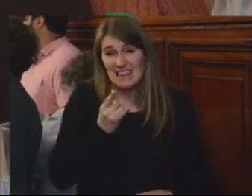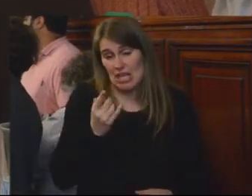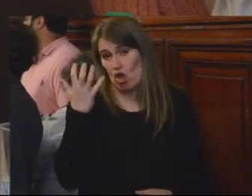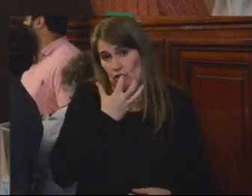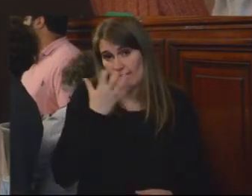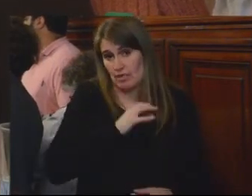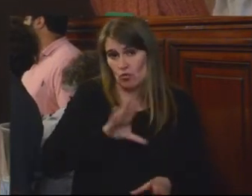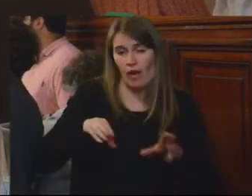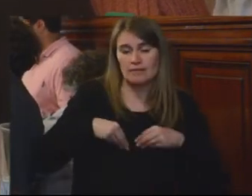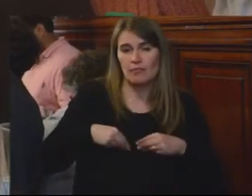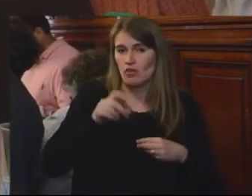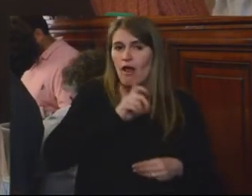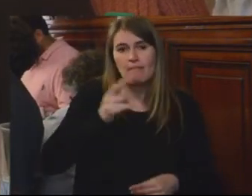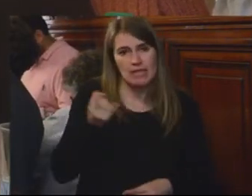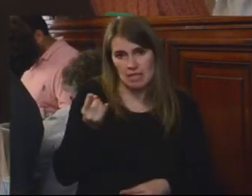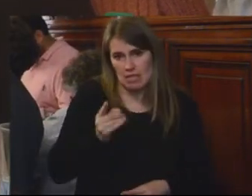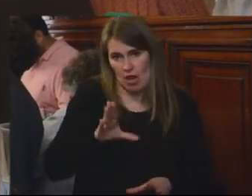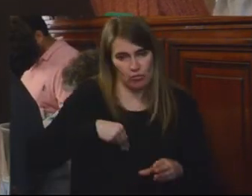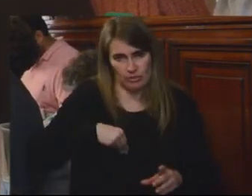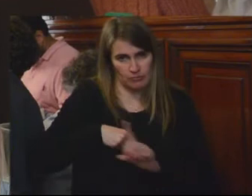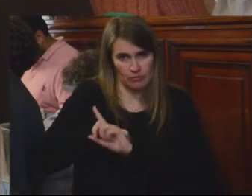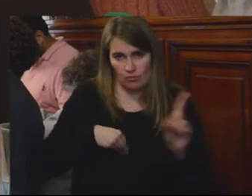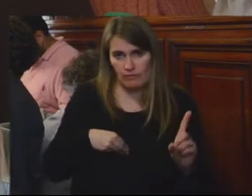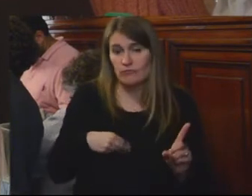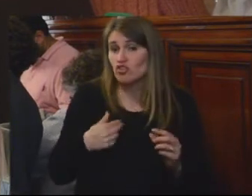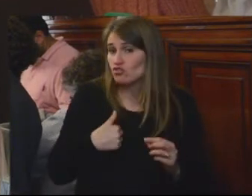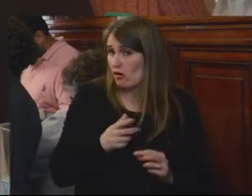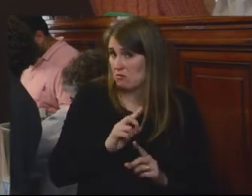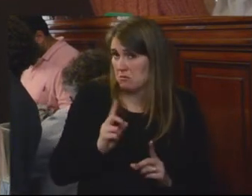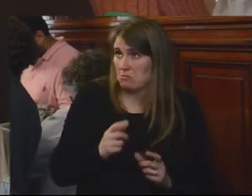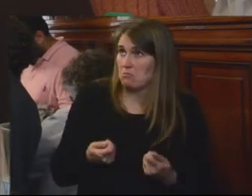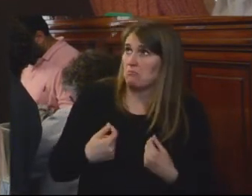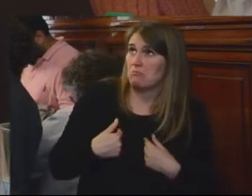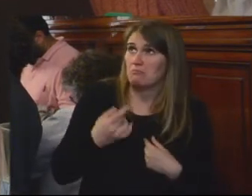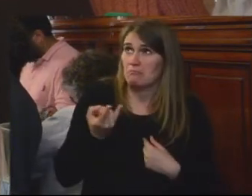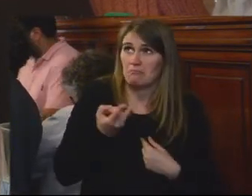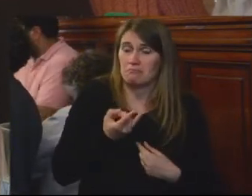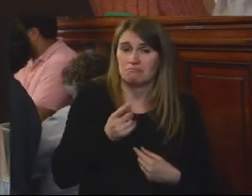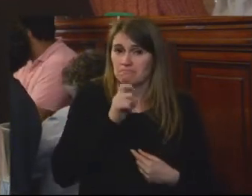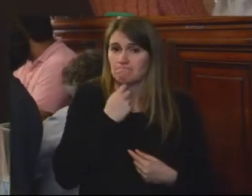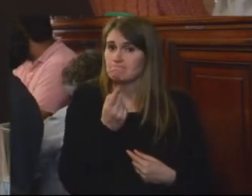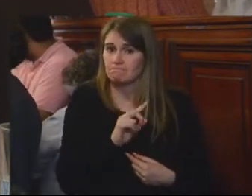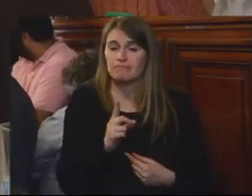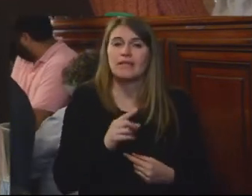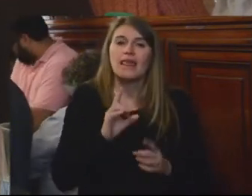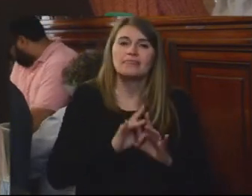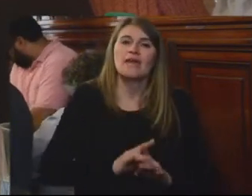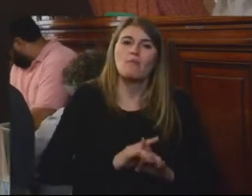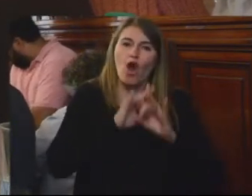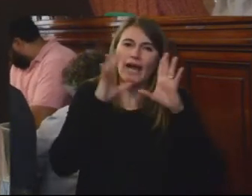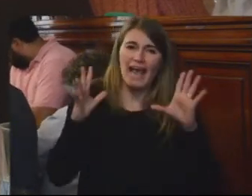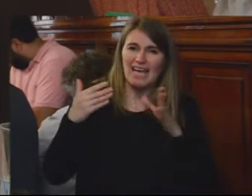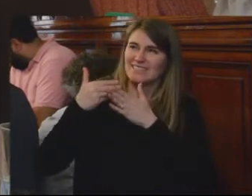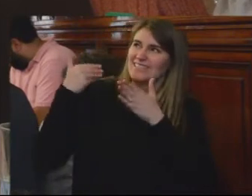inaceptable porque creo que no lo merecemos y que creemos que desde la democracia más larga de nuestra